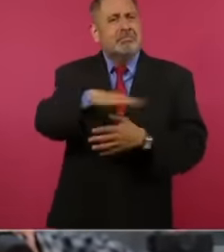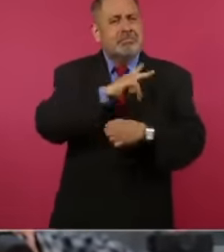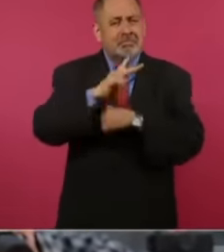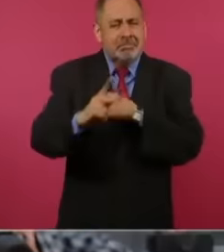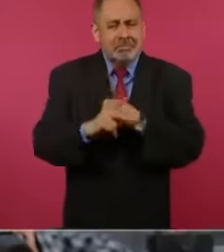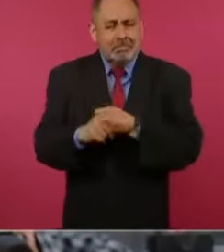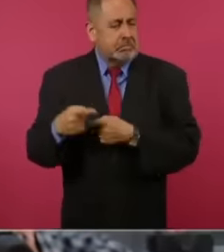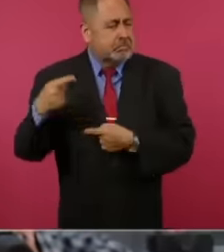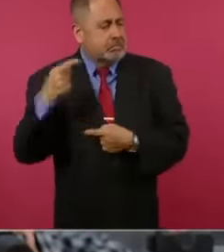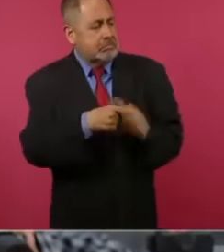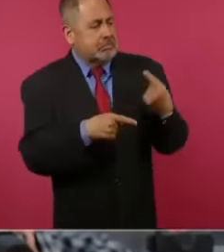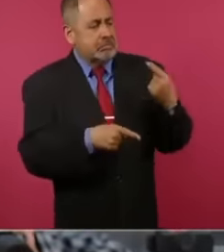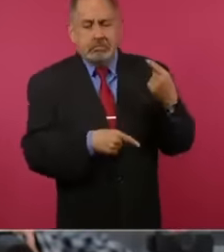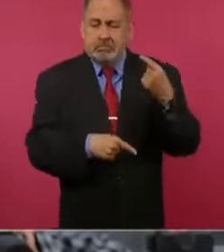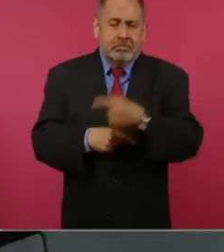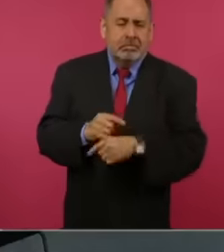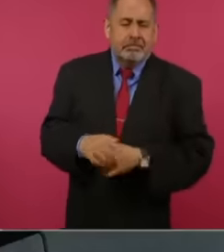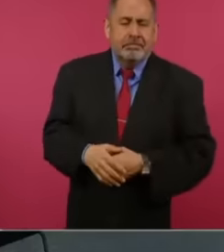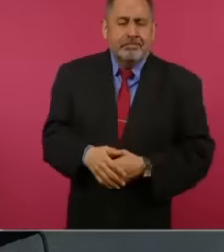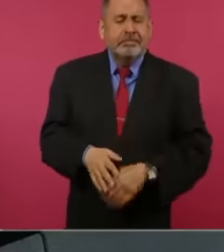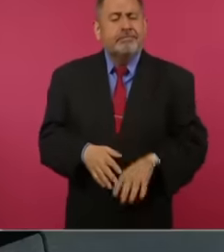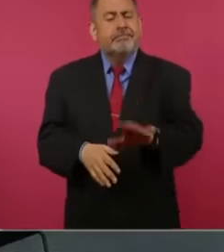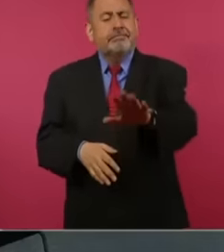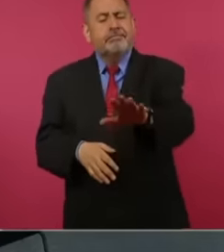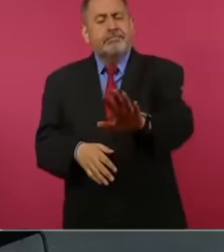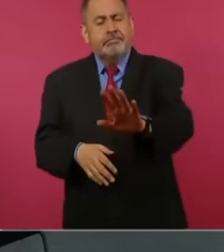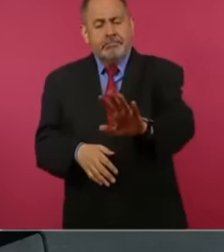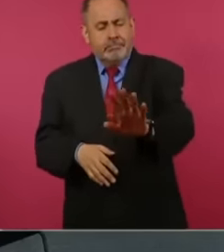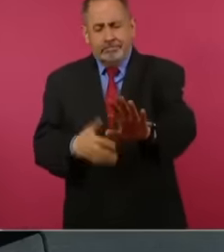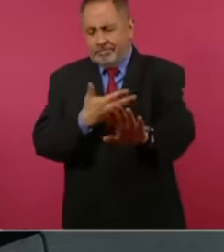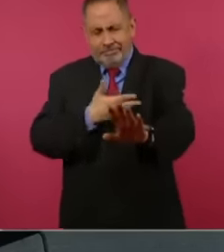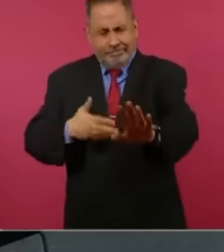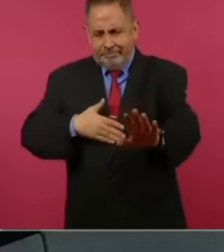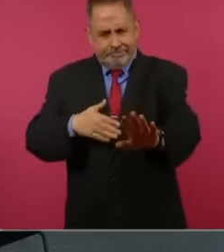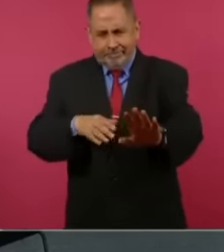se están diciendo esas cosas. Pero hay que dejarle el juicio